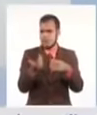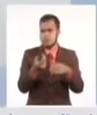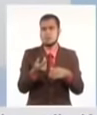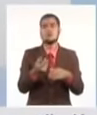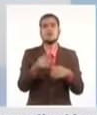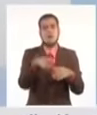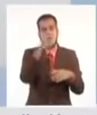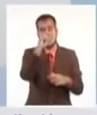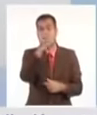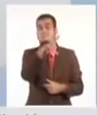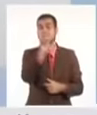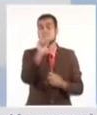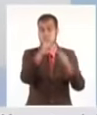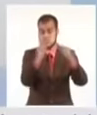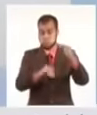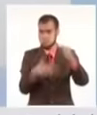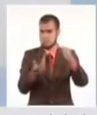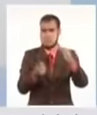cifra,